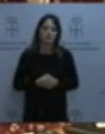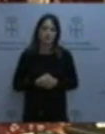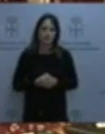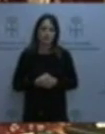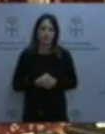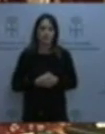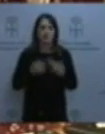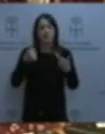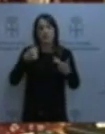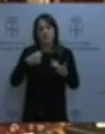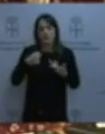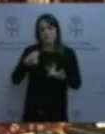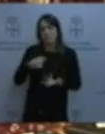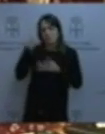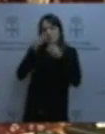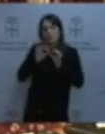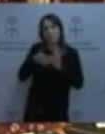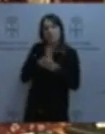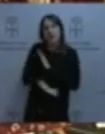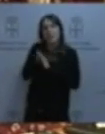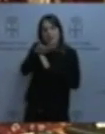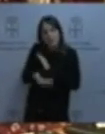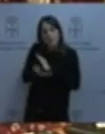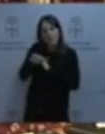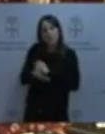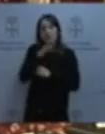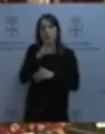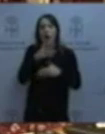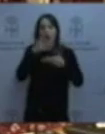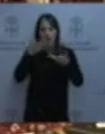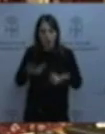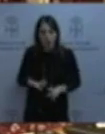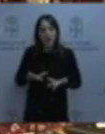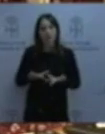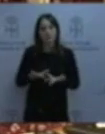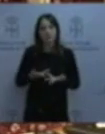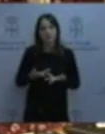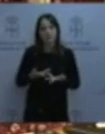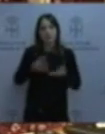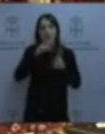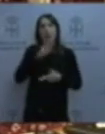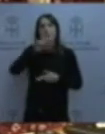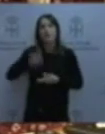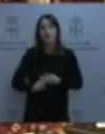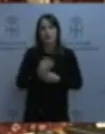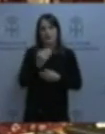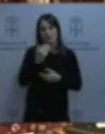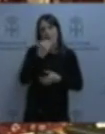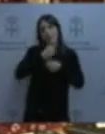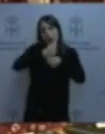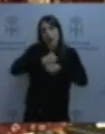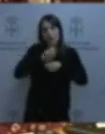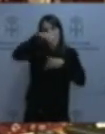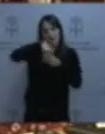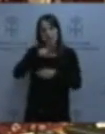Esto es importante y relevante, ¿no?, porque ahora tenemos que elegir nuevamente representante para la Fundación Cajastur en